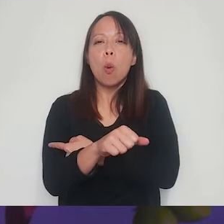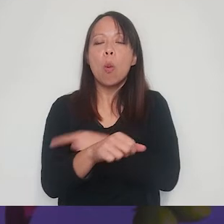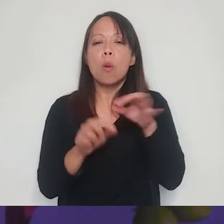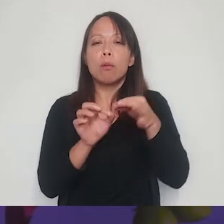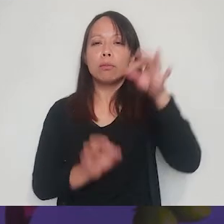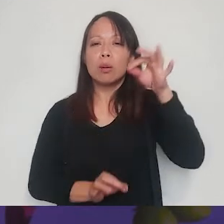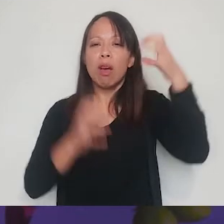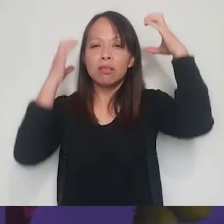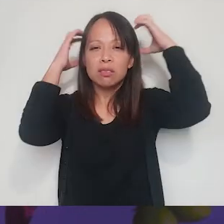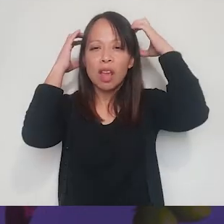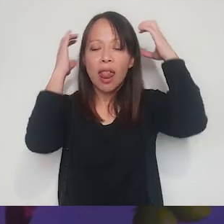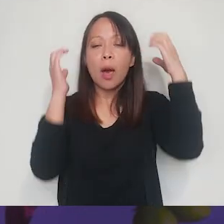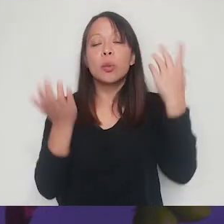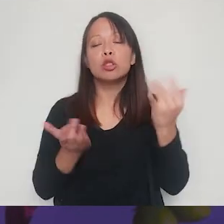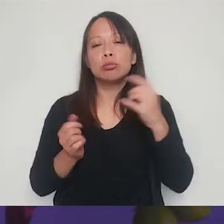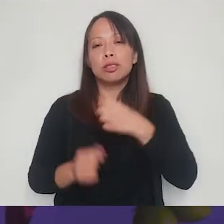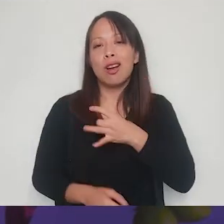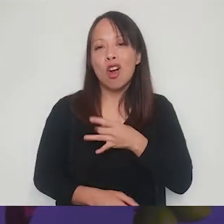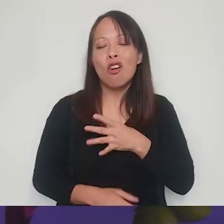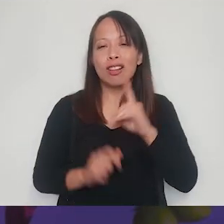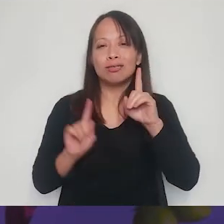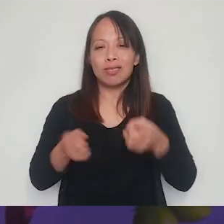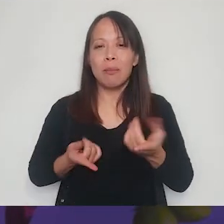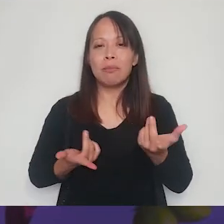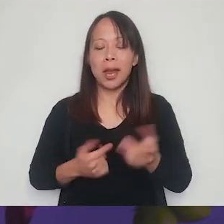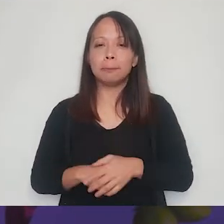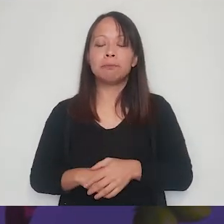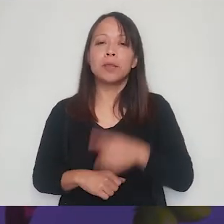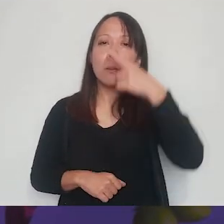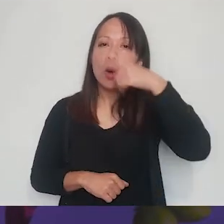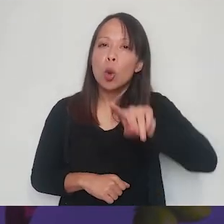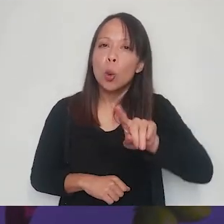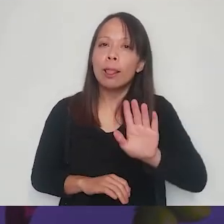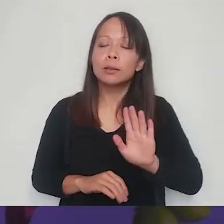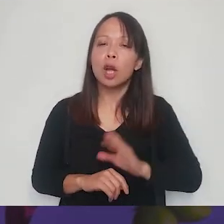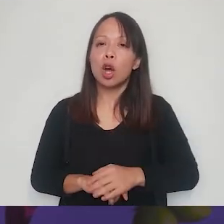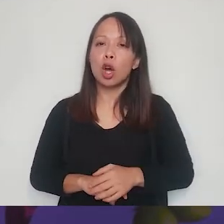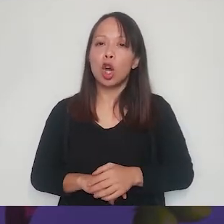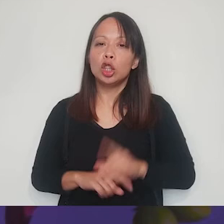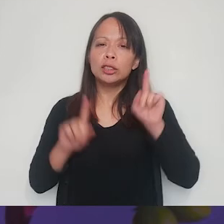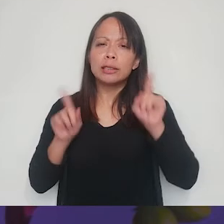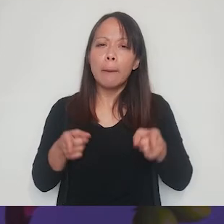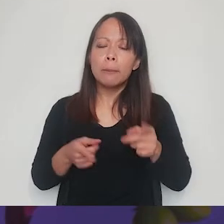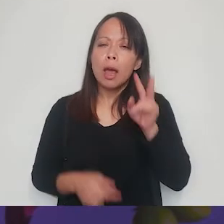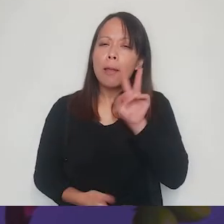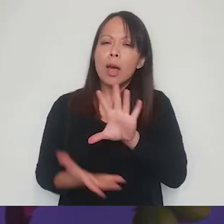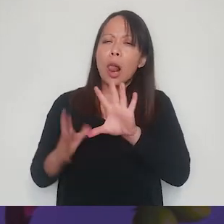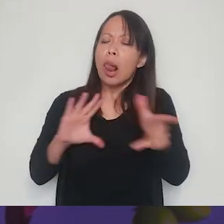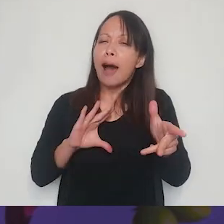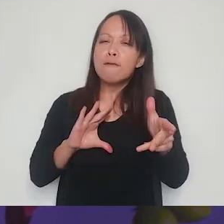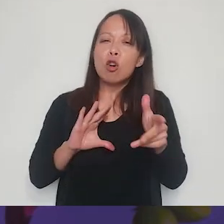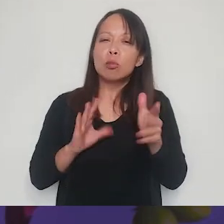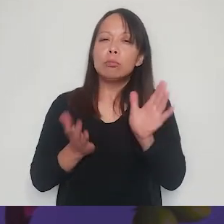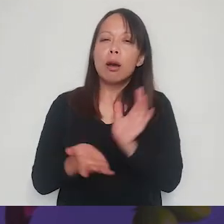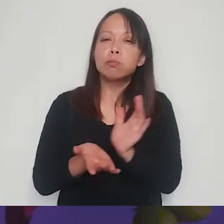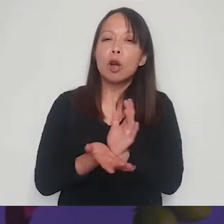músculo, médula espinal, cerebro y corazón. Y por último, lo que quisimos